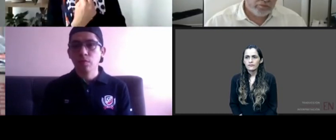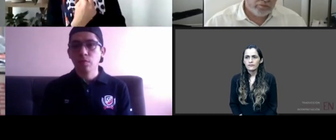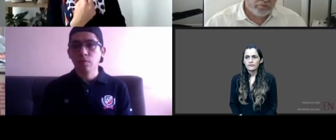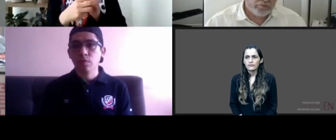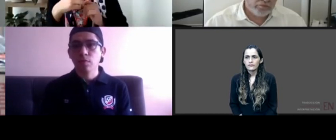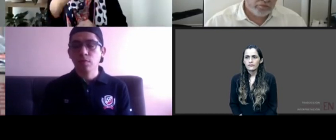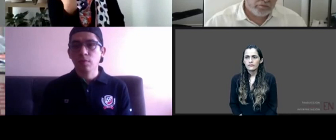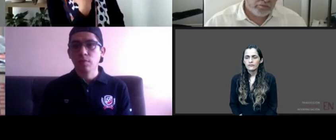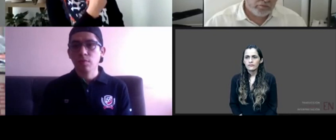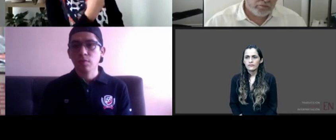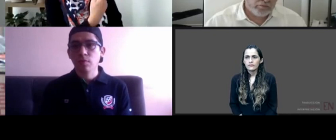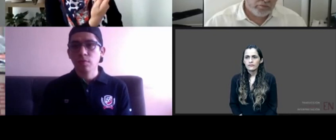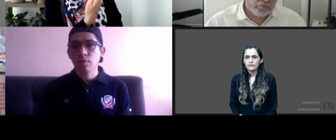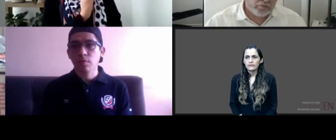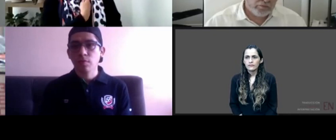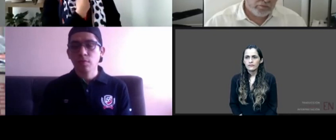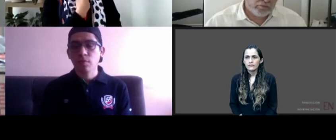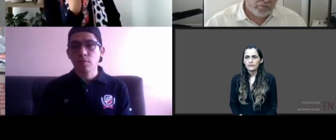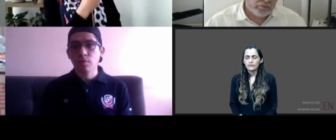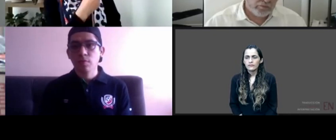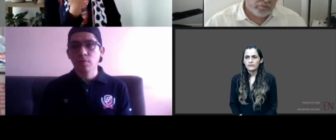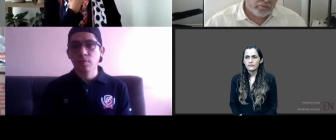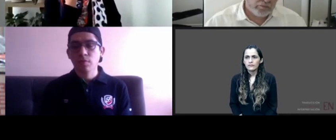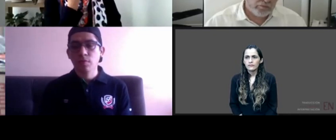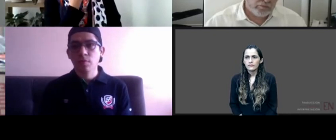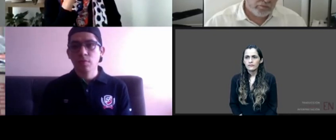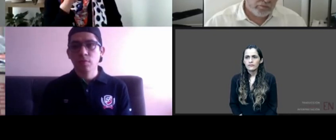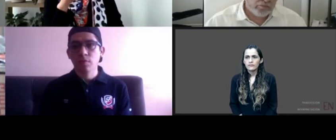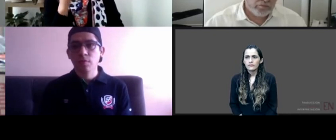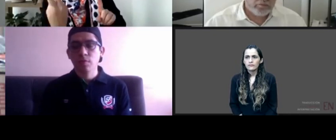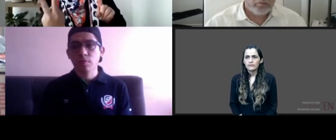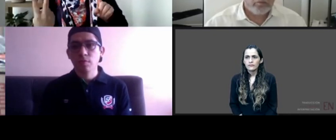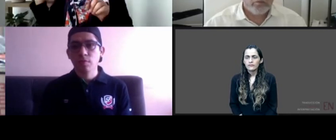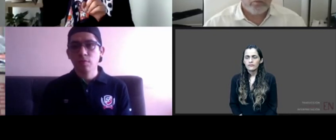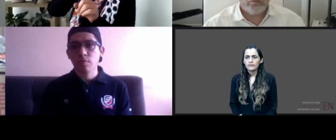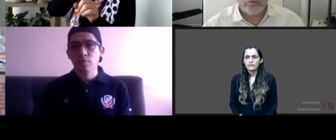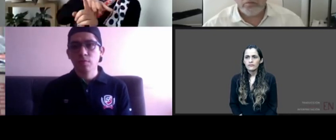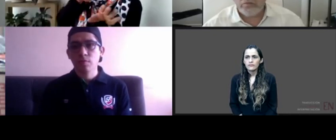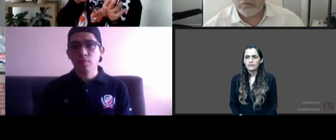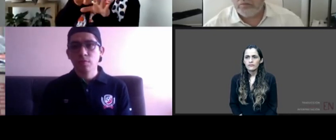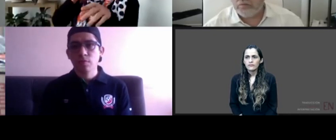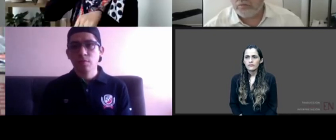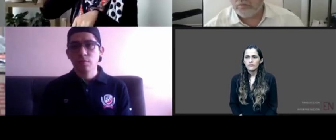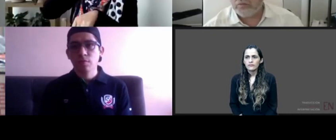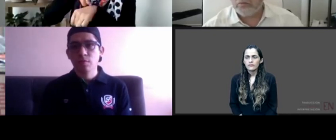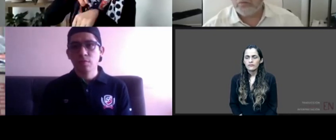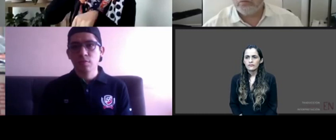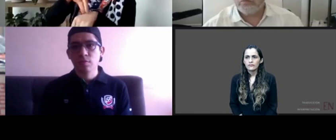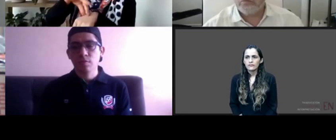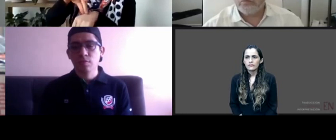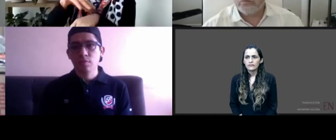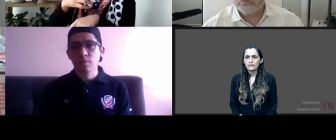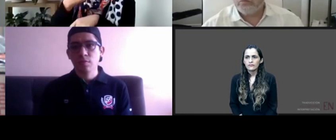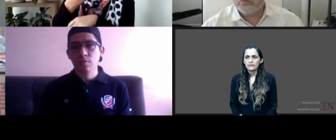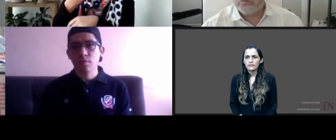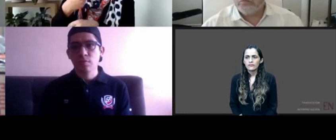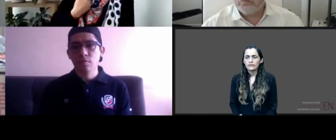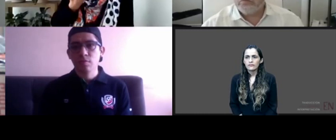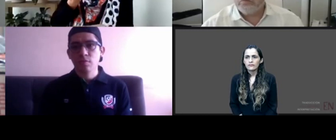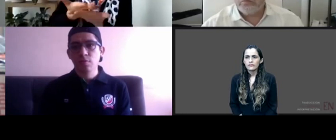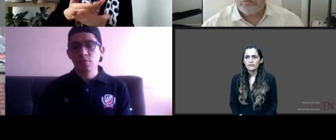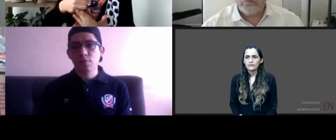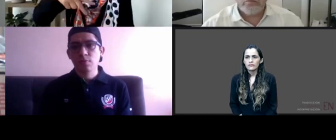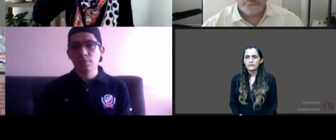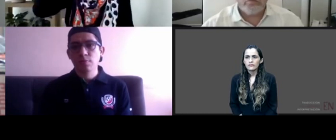la información, ¿no?, médica, que es la de primera mano, también debería de acercárseles o también ellos buscar,